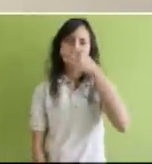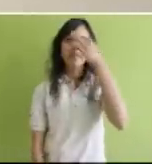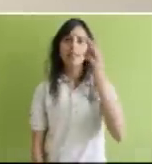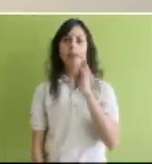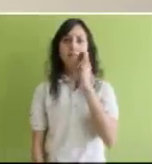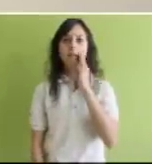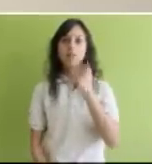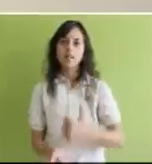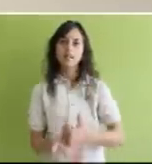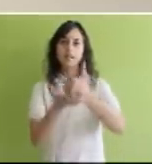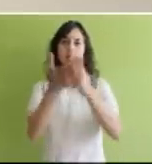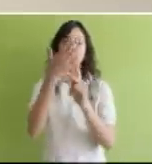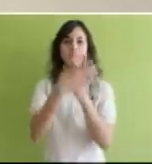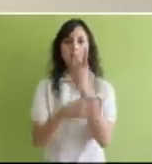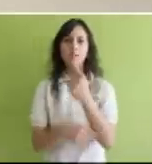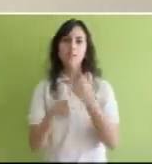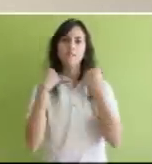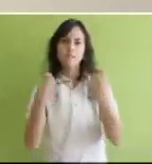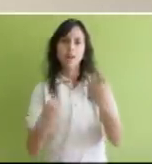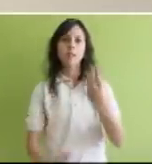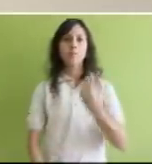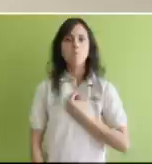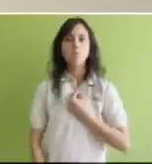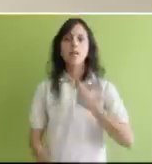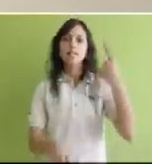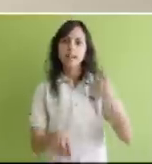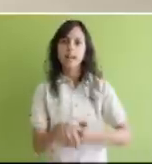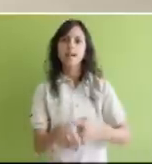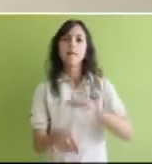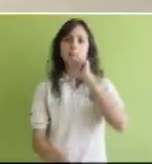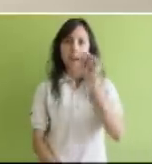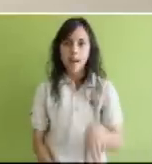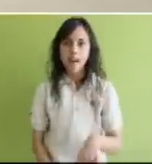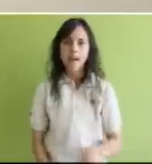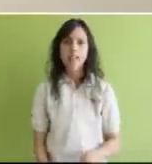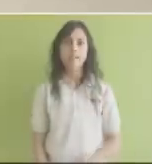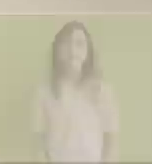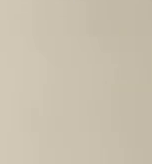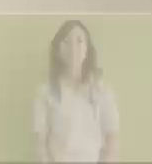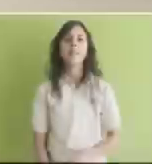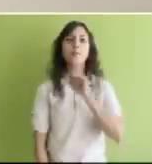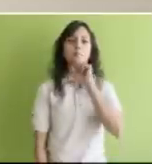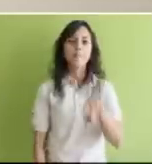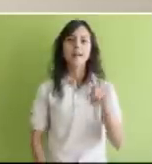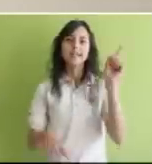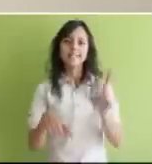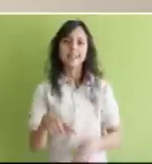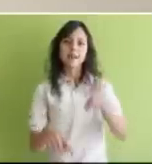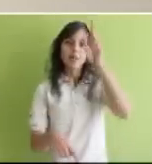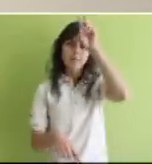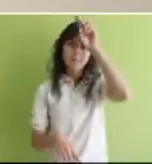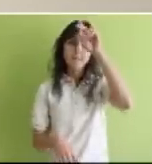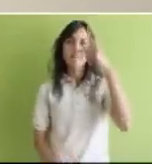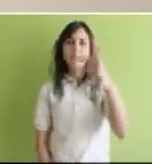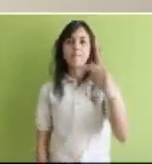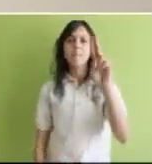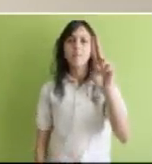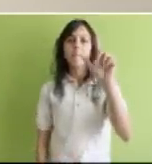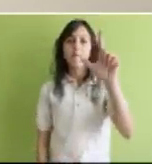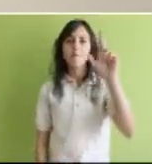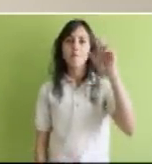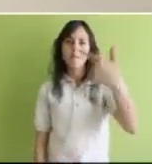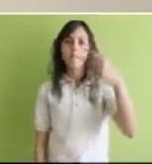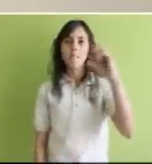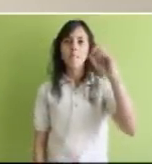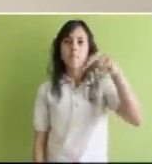La manzanilla es una florecita que ayuda a las plantas a ser resistentes a las plagas. También aleja los bichitos que